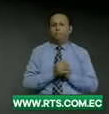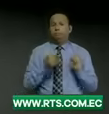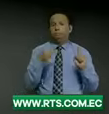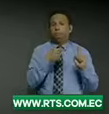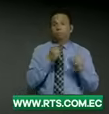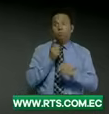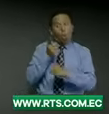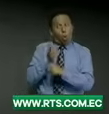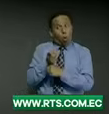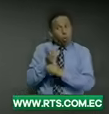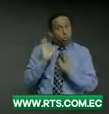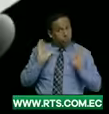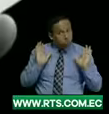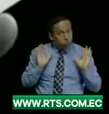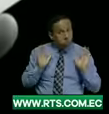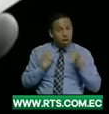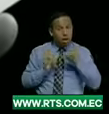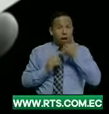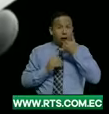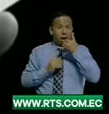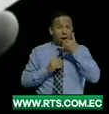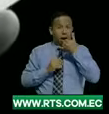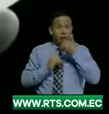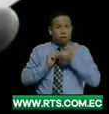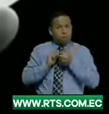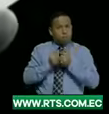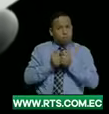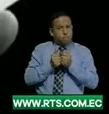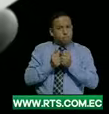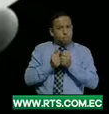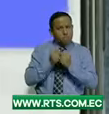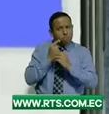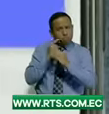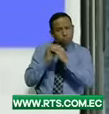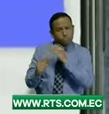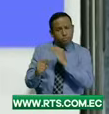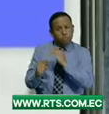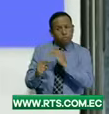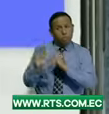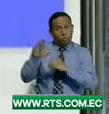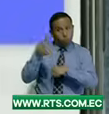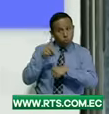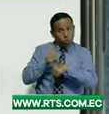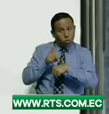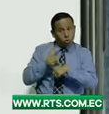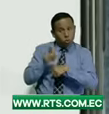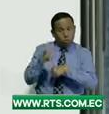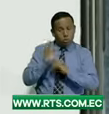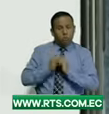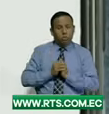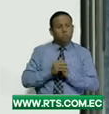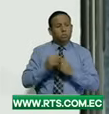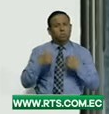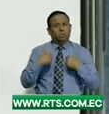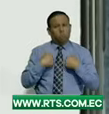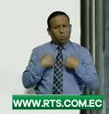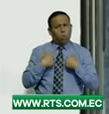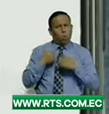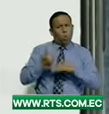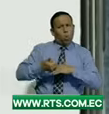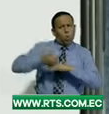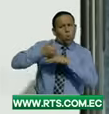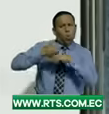un extenso mensaje a través de Telegram señaló lo siguiente. Doctor, yo soy juez constitucional. Nadie